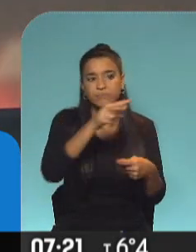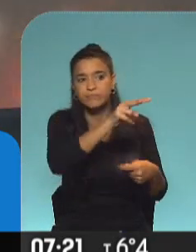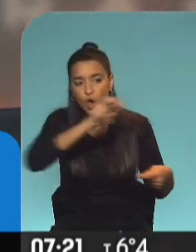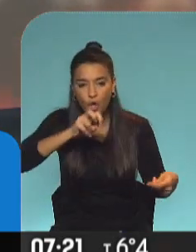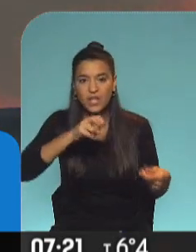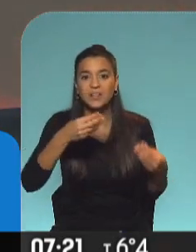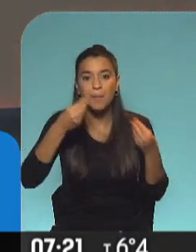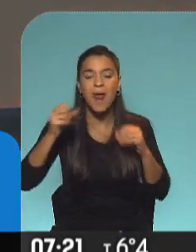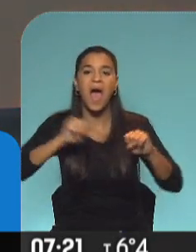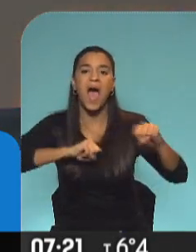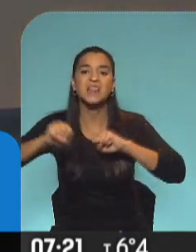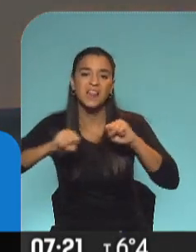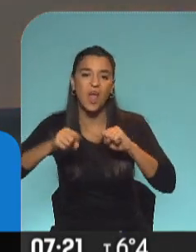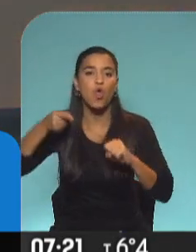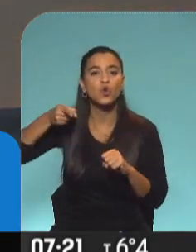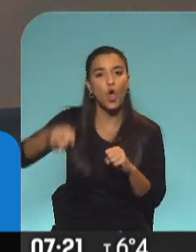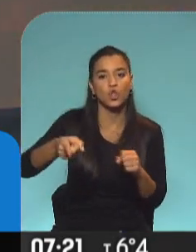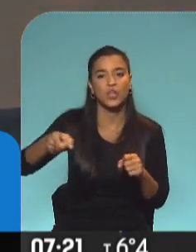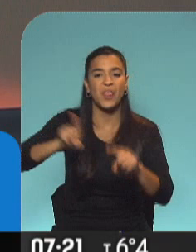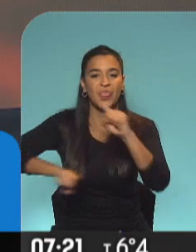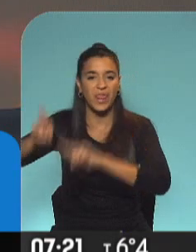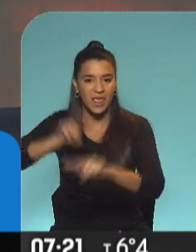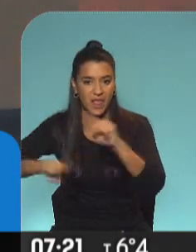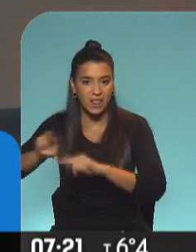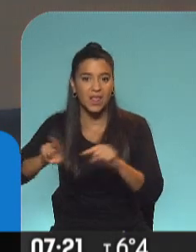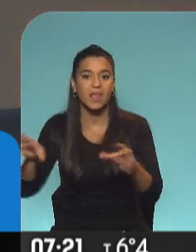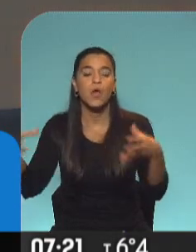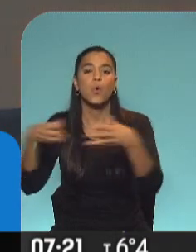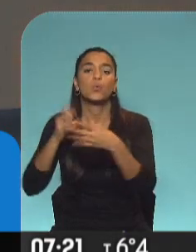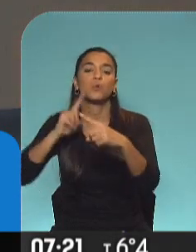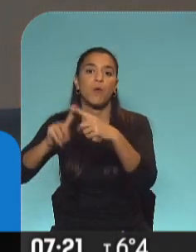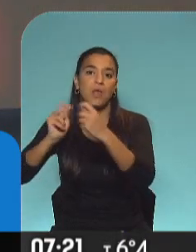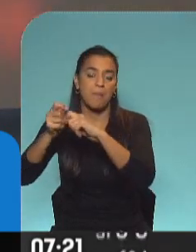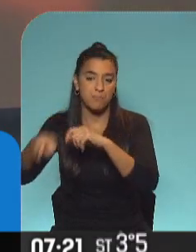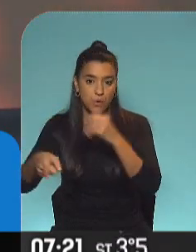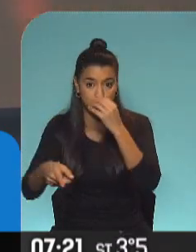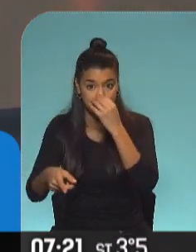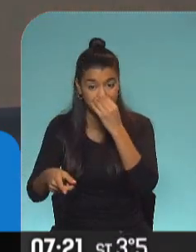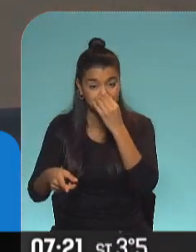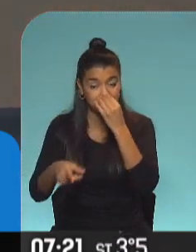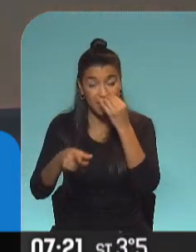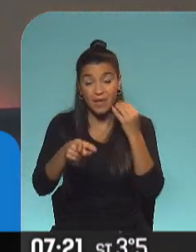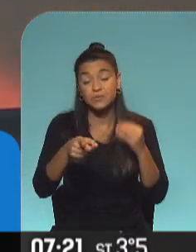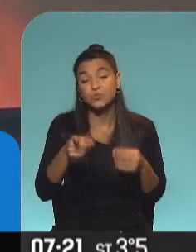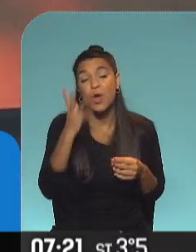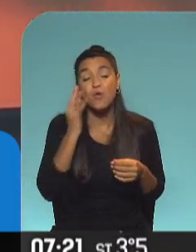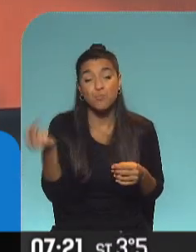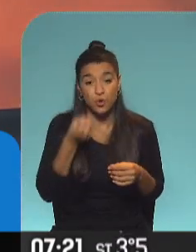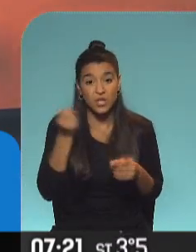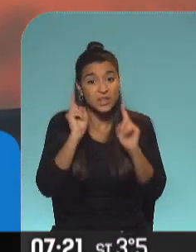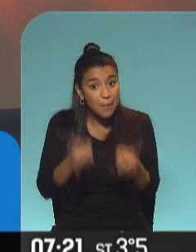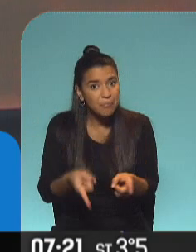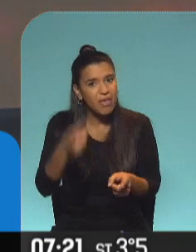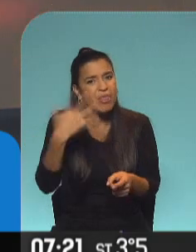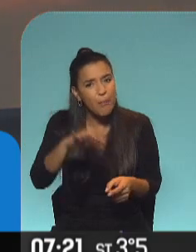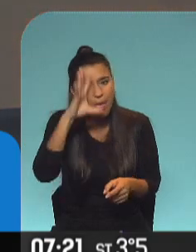hacer atentados a dirigentes del Juntos por el Cambio. Ese fue un hecho muy relevante y además hay que tener